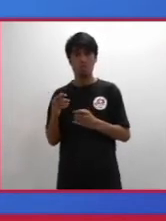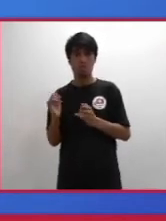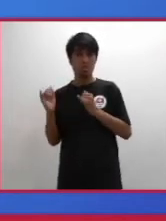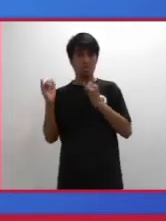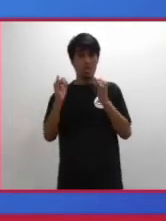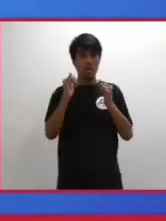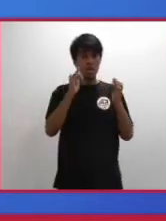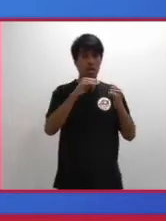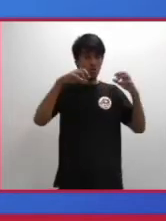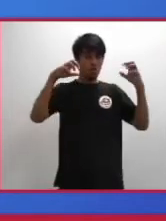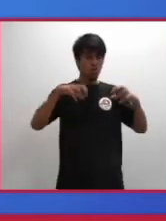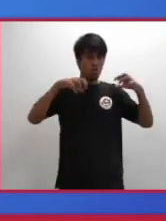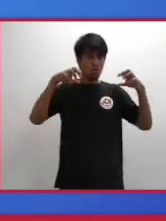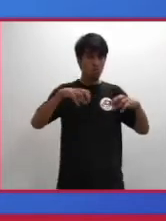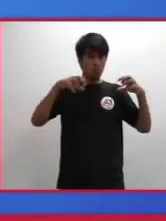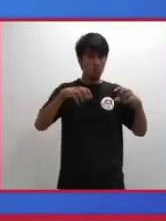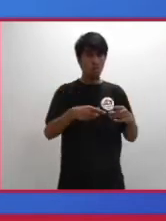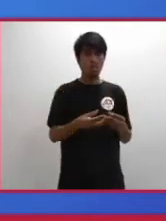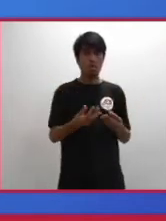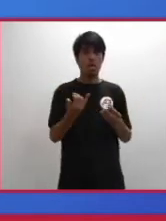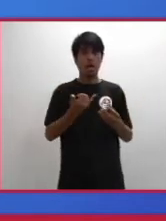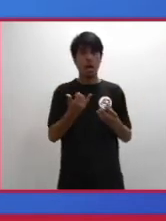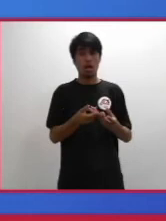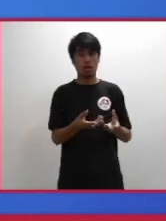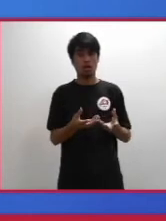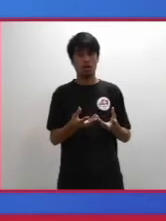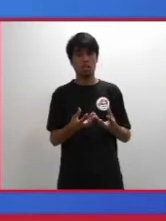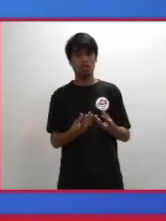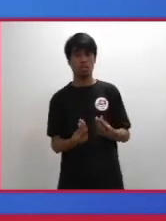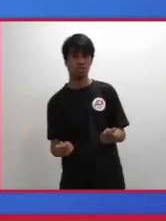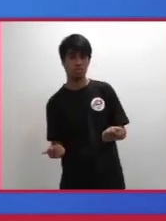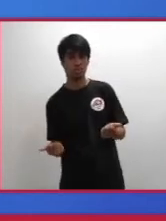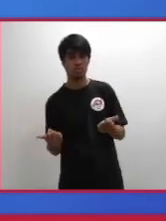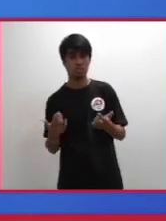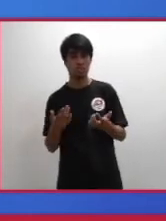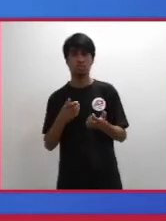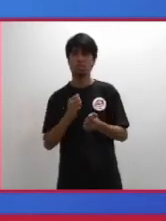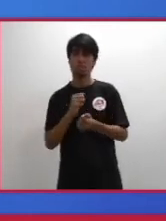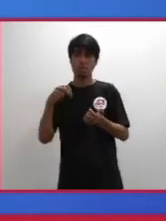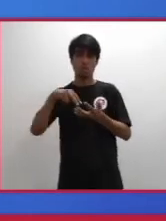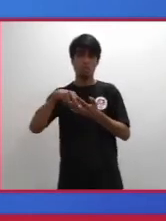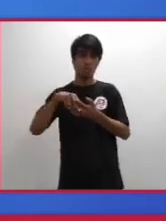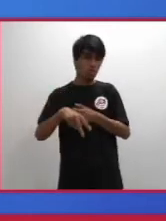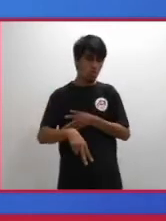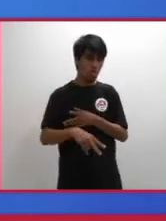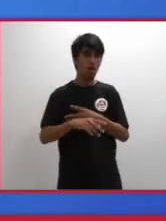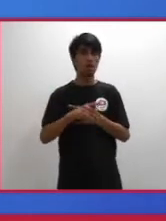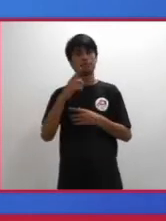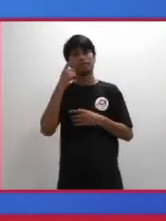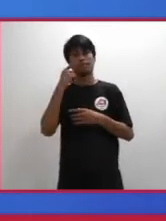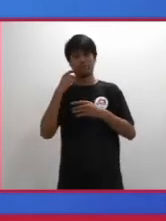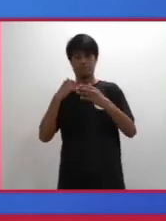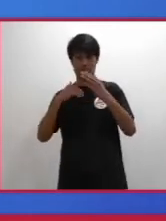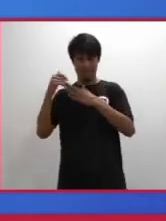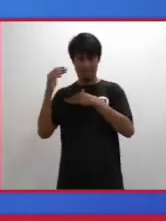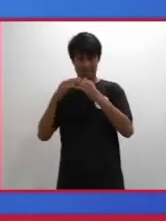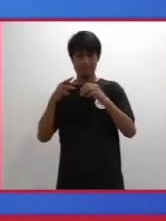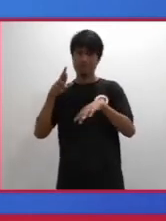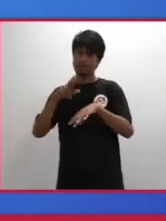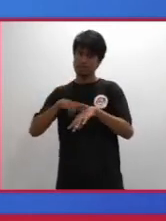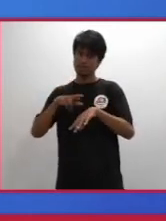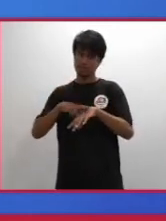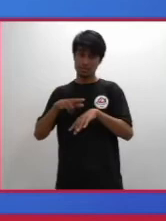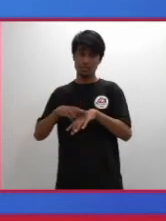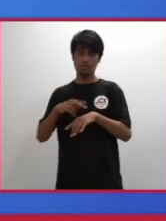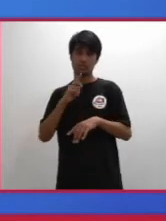días de lluvia, esta superficie puede verse afectada. Entonces, el obrero tiene la